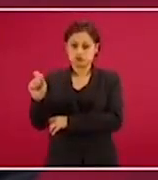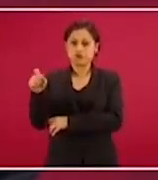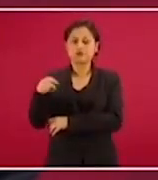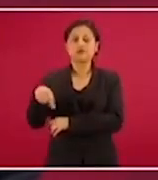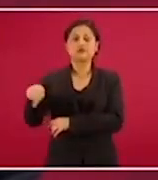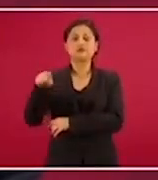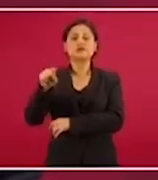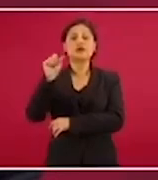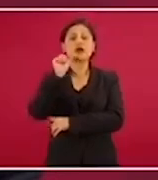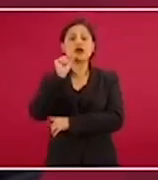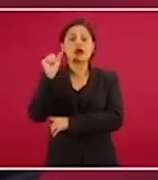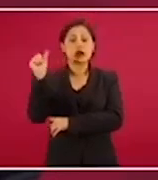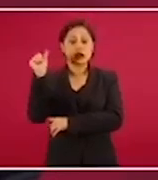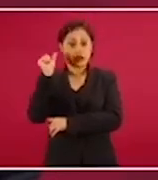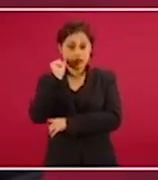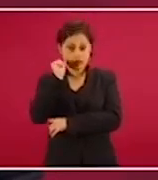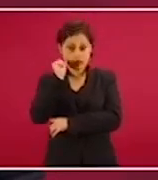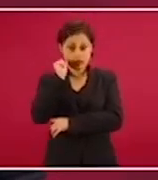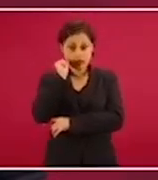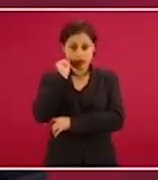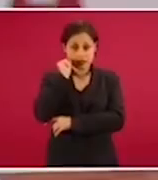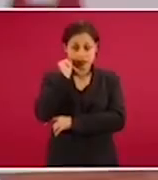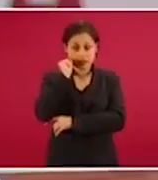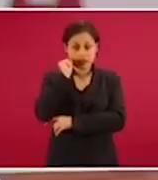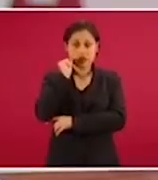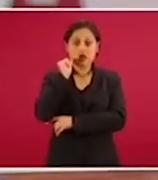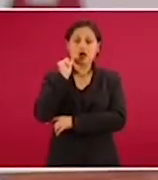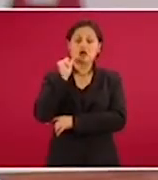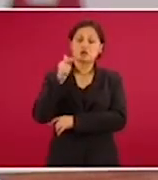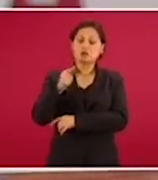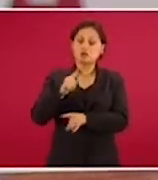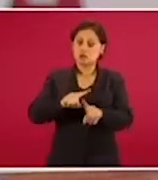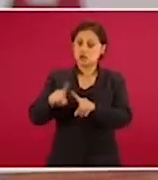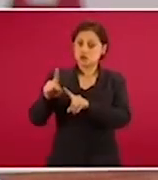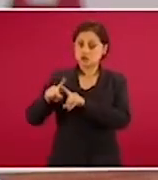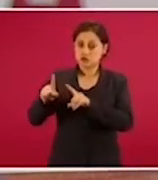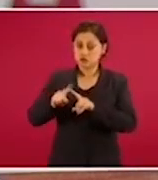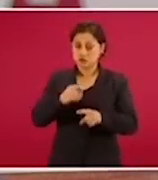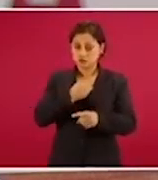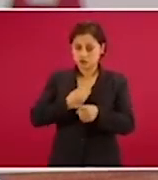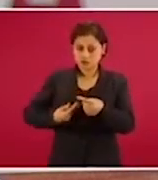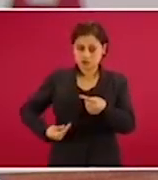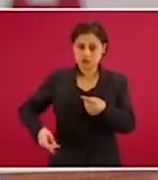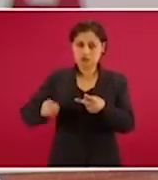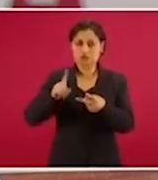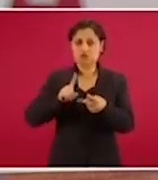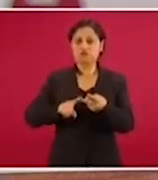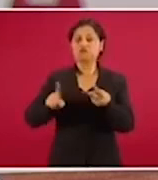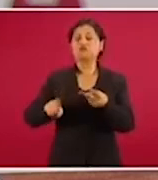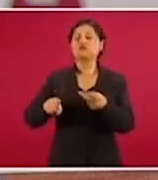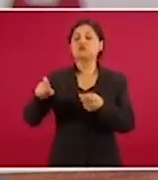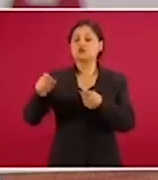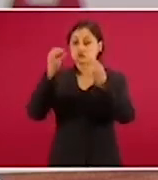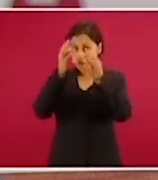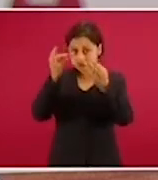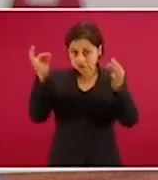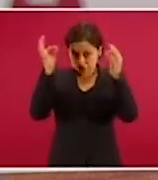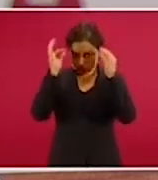jefe de Estado, primer ministro, presidente, canciller,